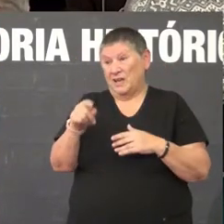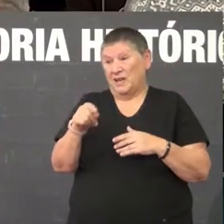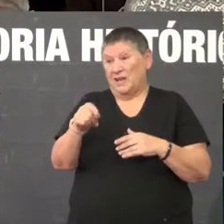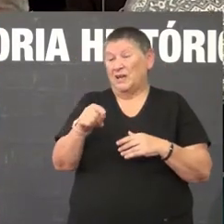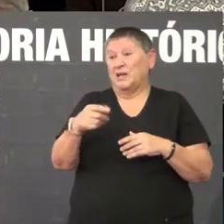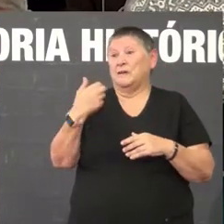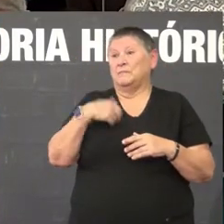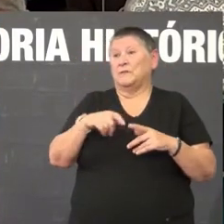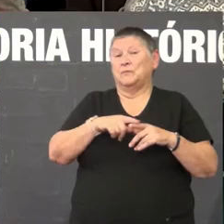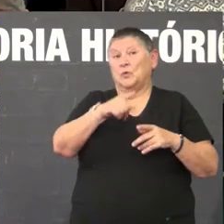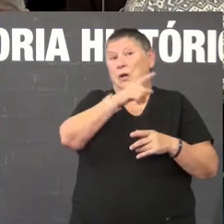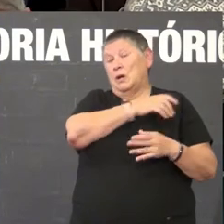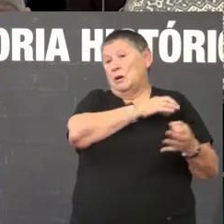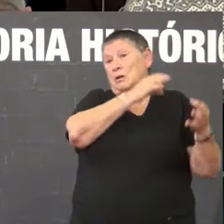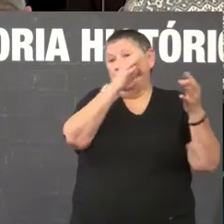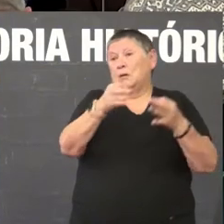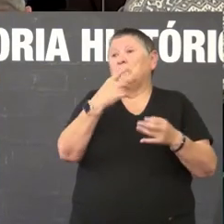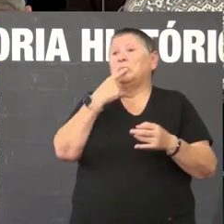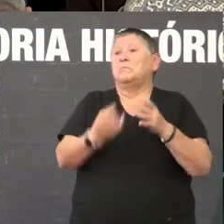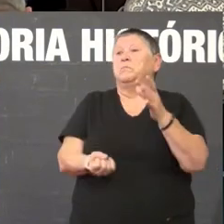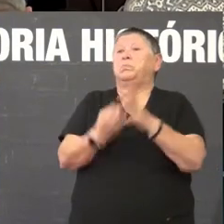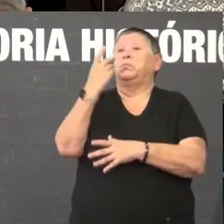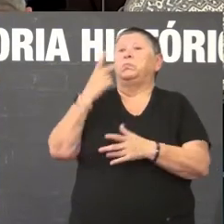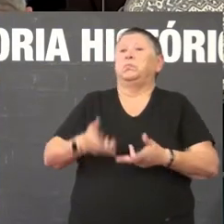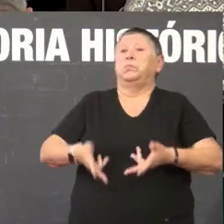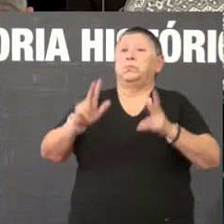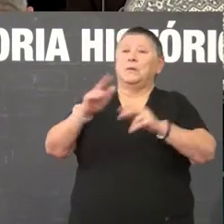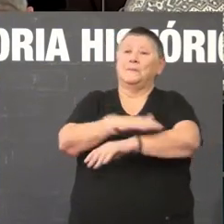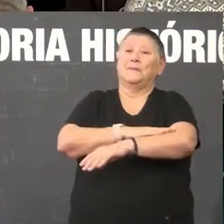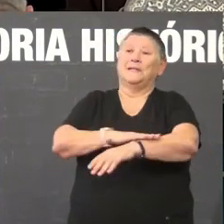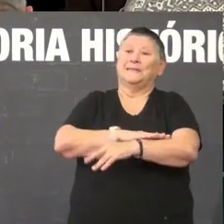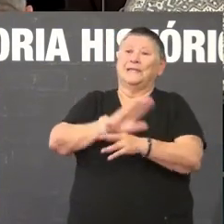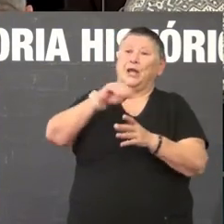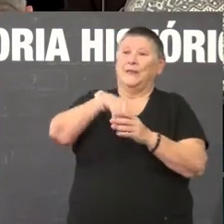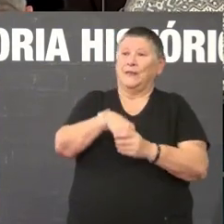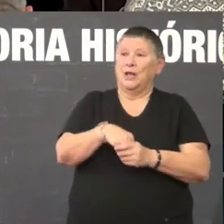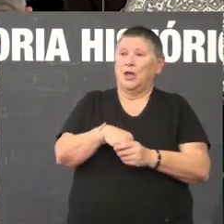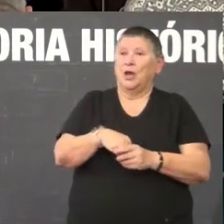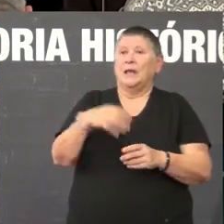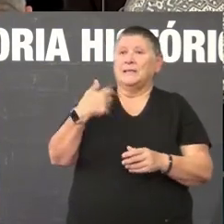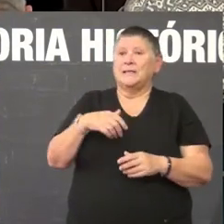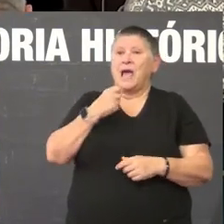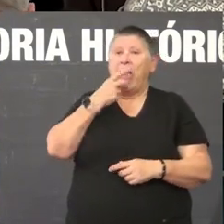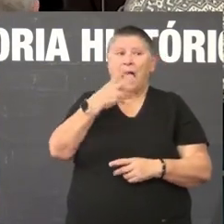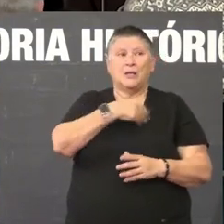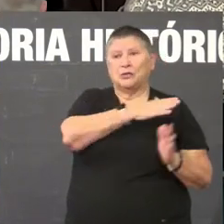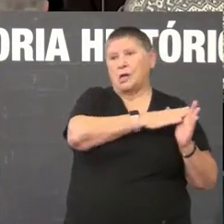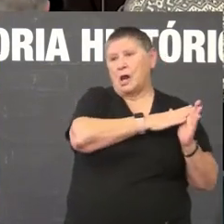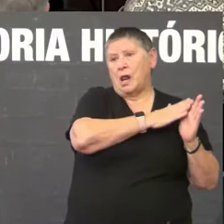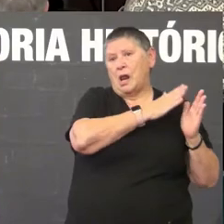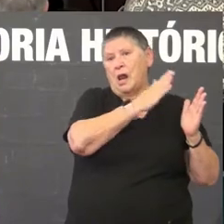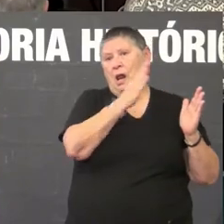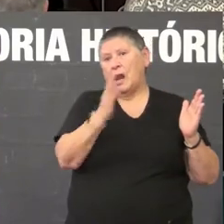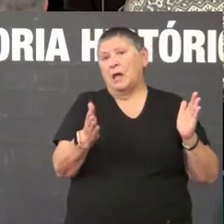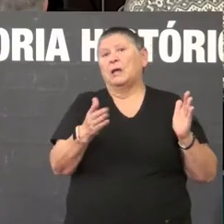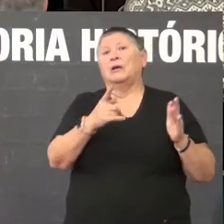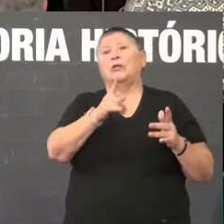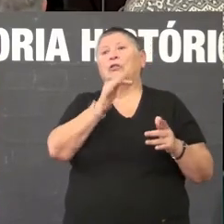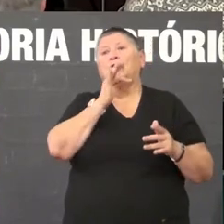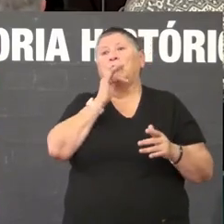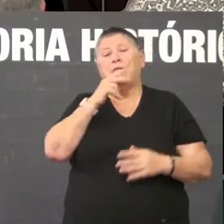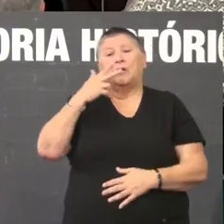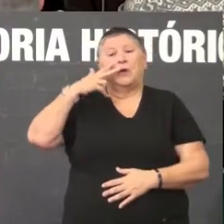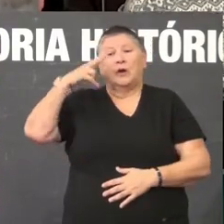Gran Oriente presenta la legalización del Ministerio de Interior. Y que ya habían pasado varios años y que no se le reconoce, y